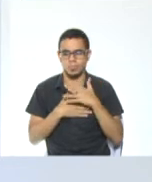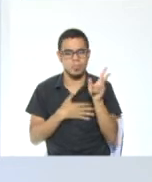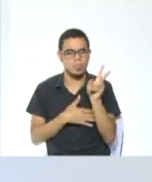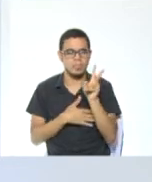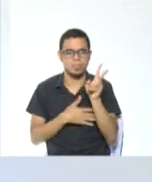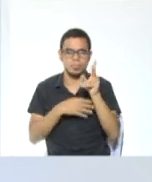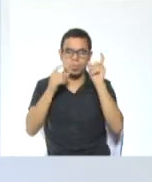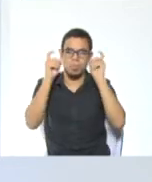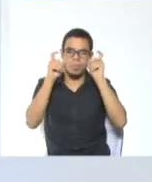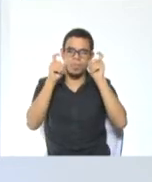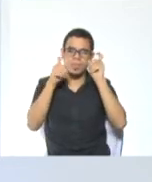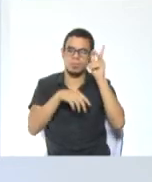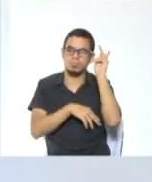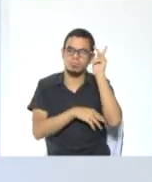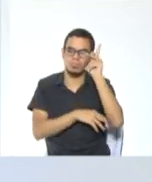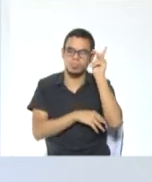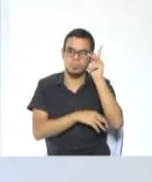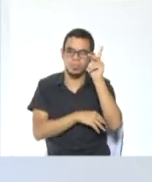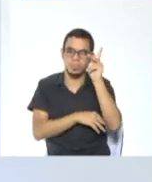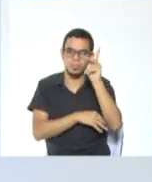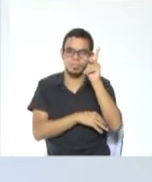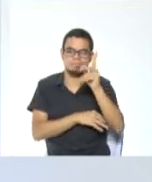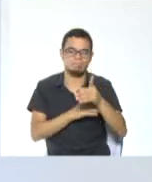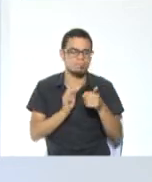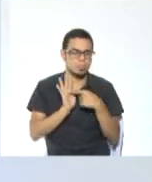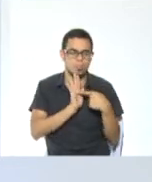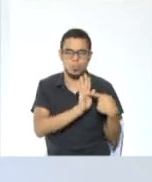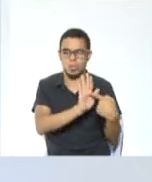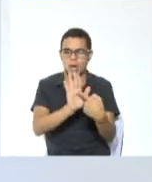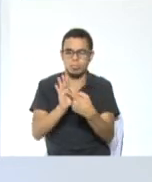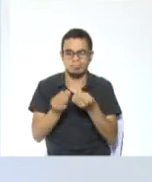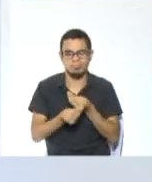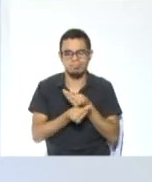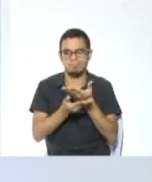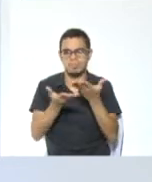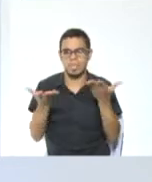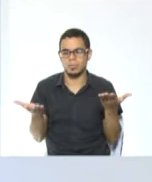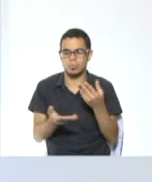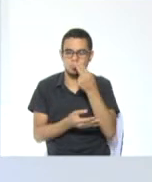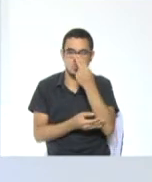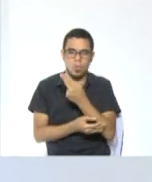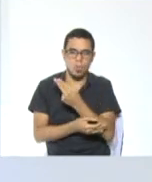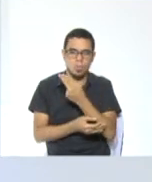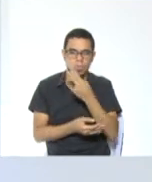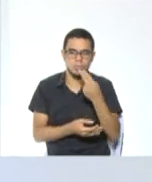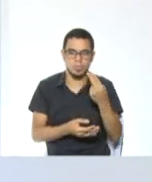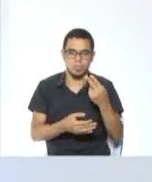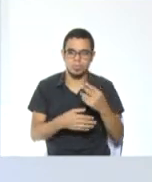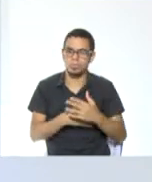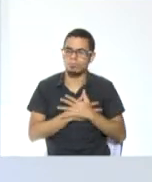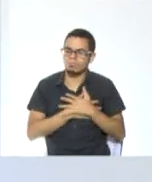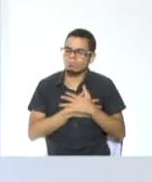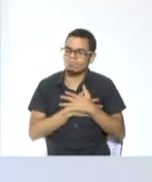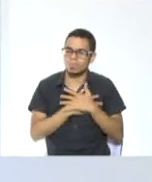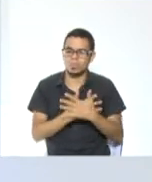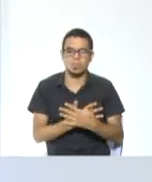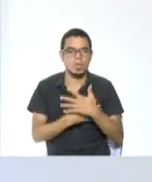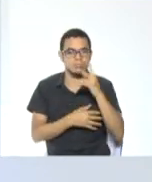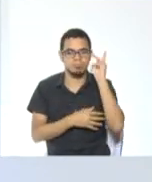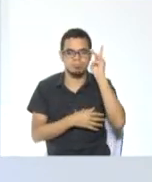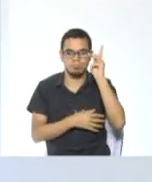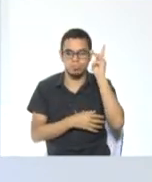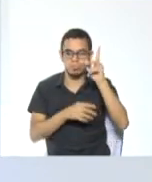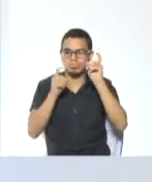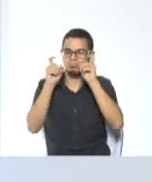sobre nuestro maestro Simón Rodríguez, un maestro ejemplar, comprometido con su vocación de